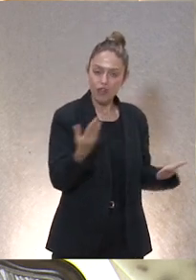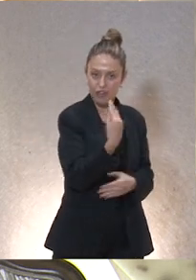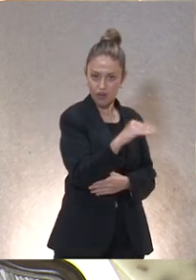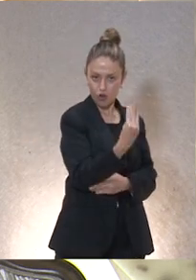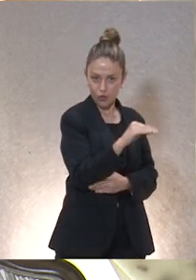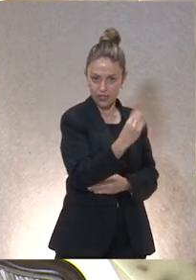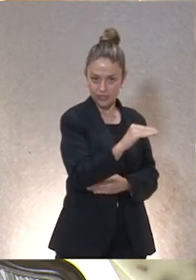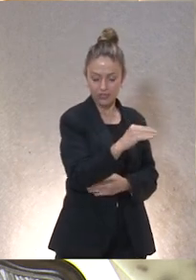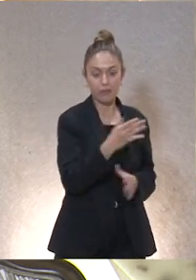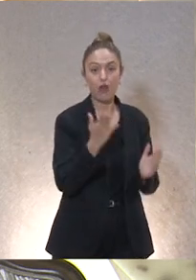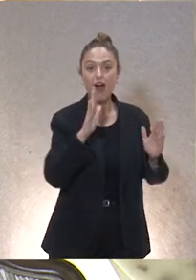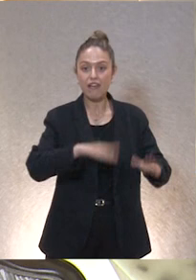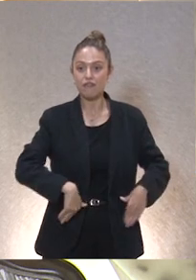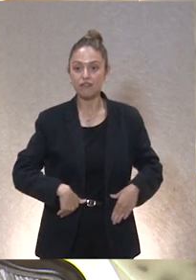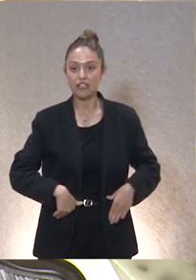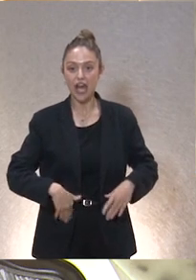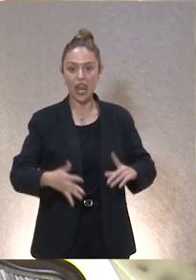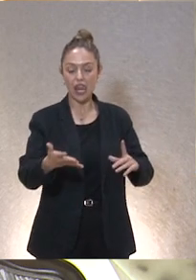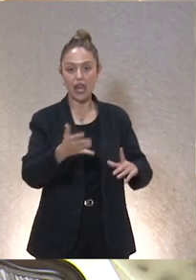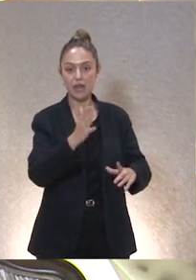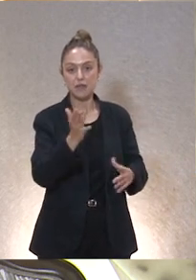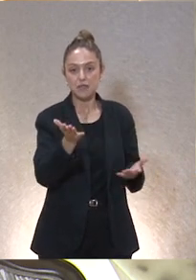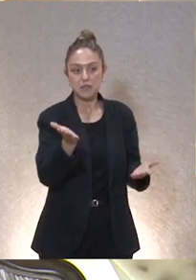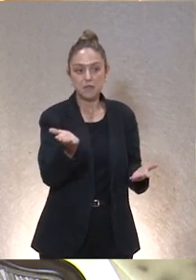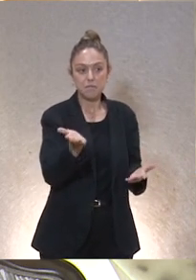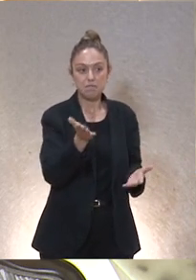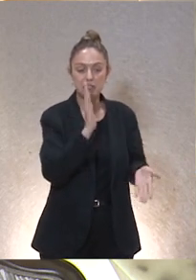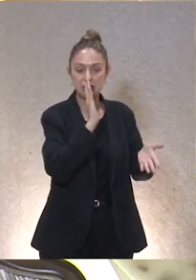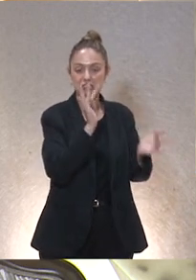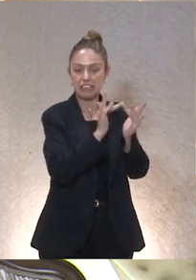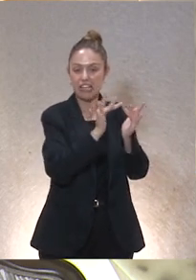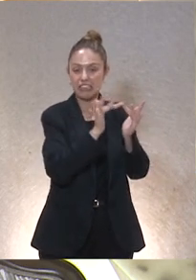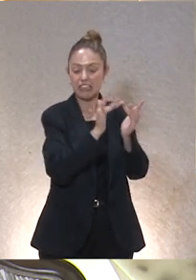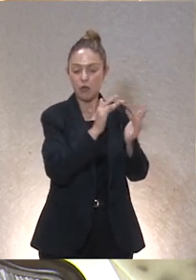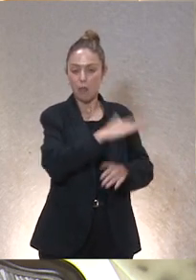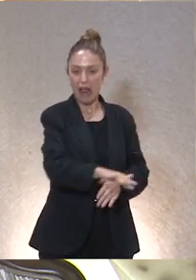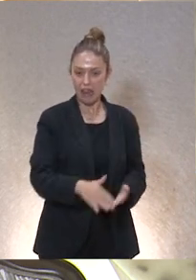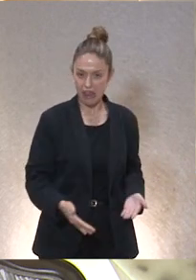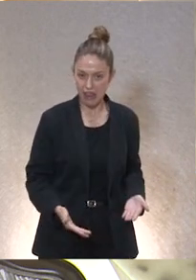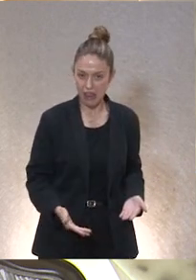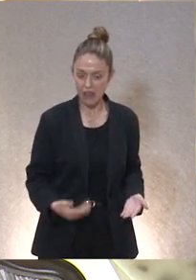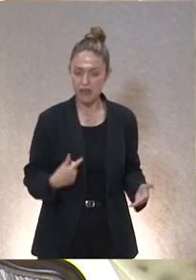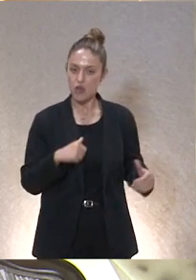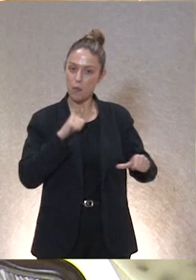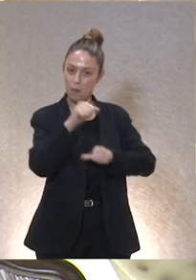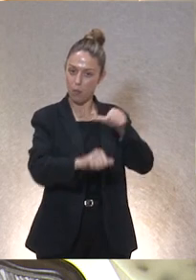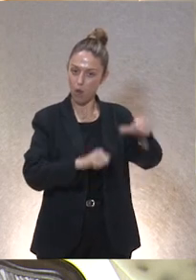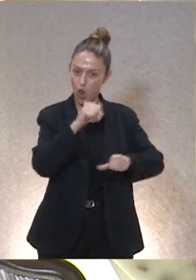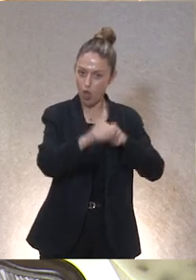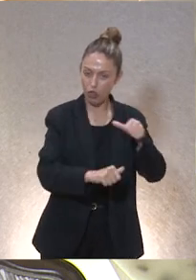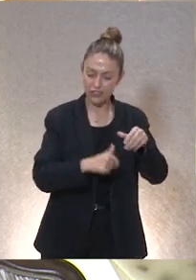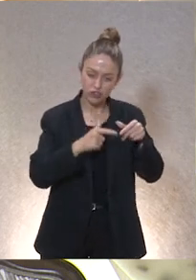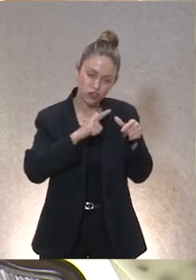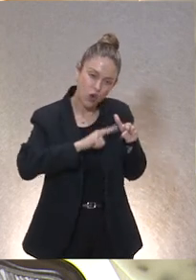les maltratamos les maltratamos porque les hemos condenado a un proceso de inserción largu